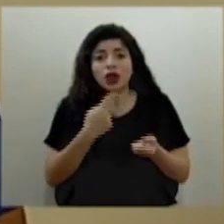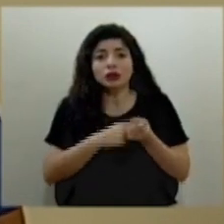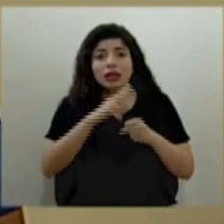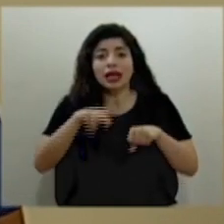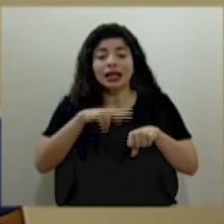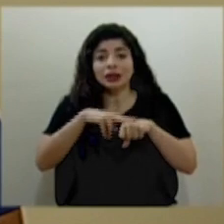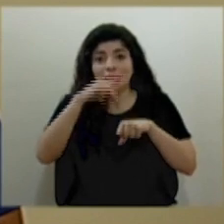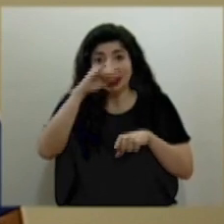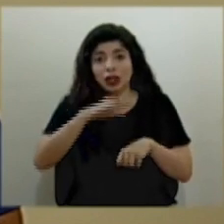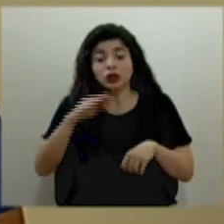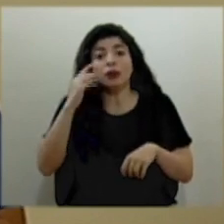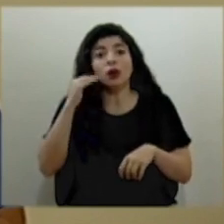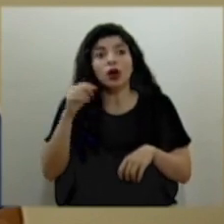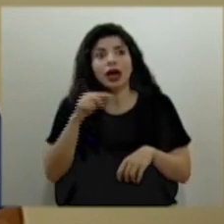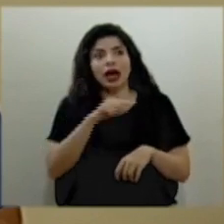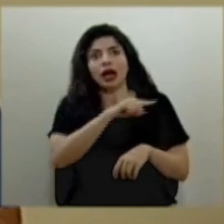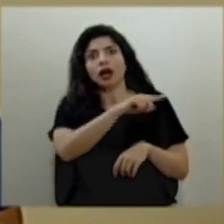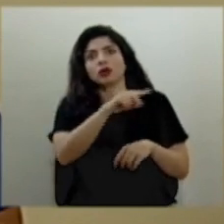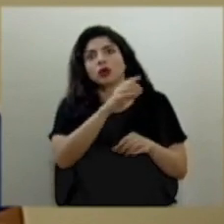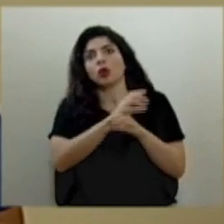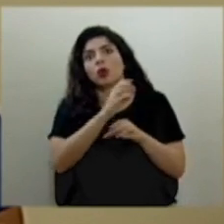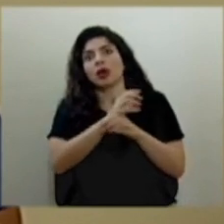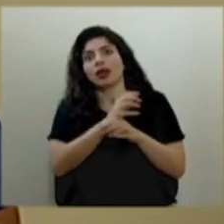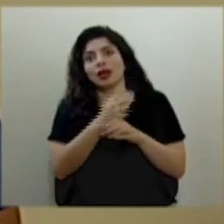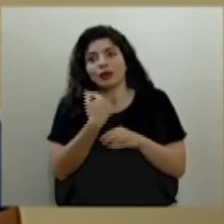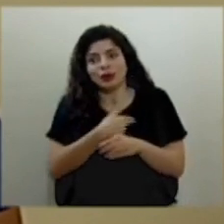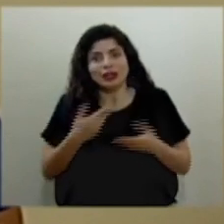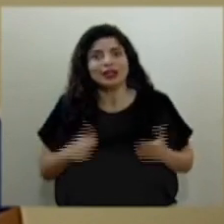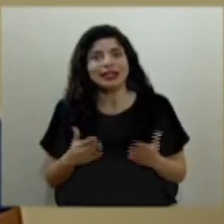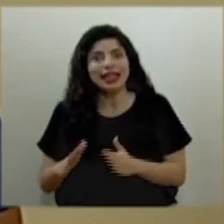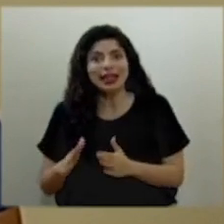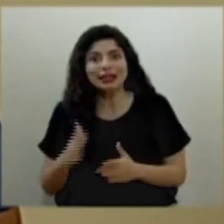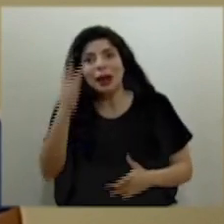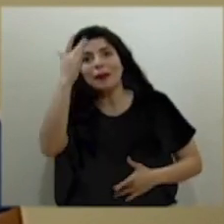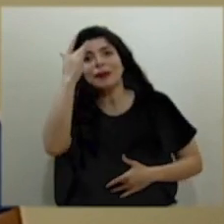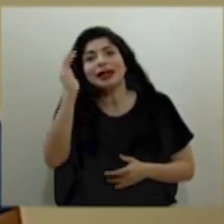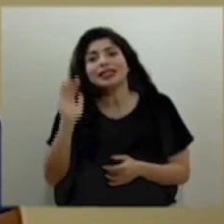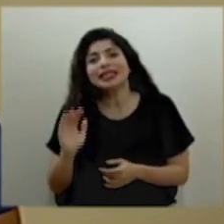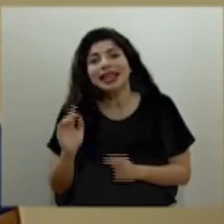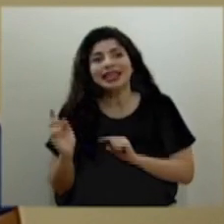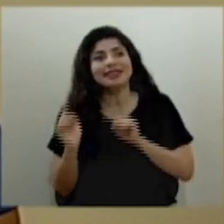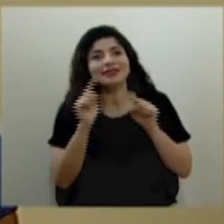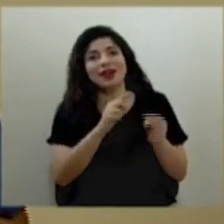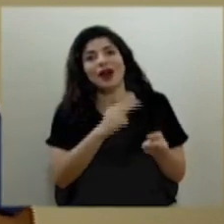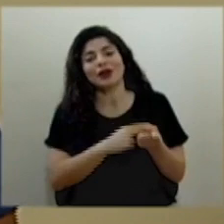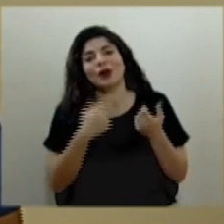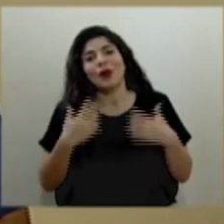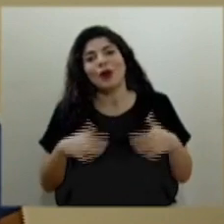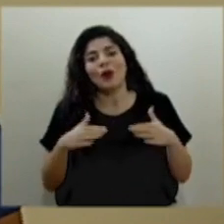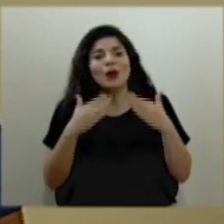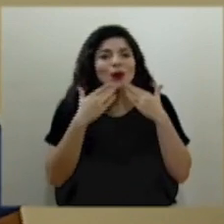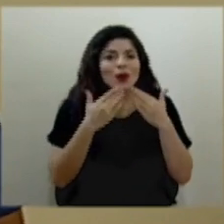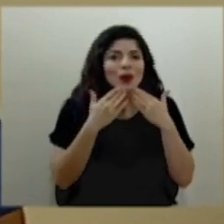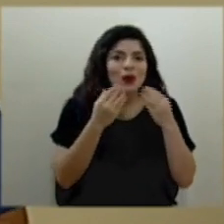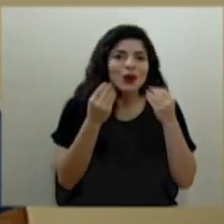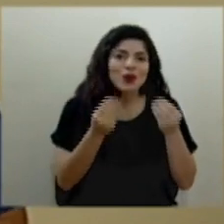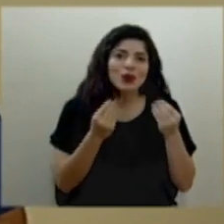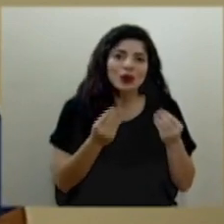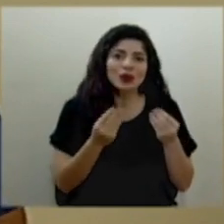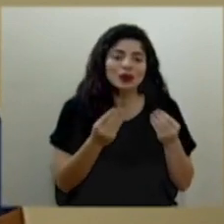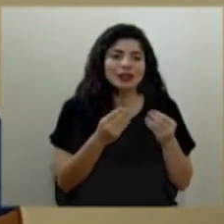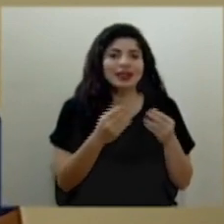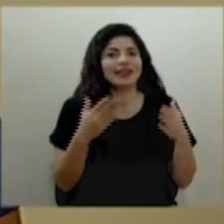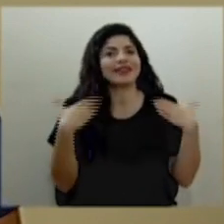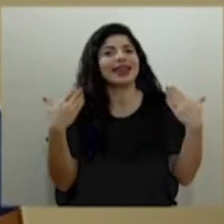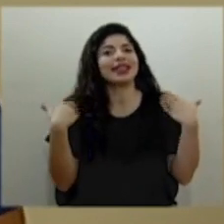de Niños, porque ellos son los que cuidan a todos nuestros hijos, a todos los pacientitos que llegan al hospital. Entonces quería agradecérselo mucho y desearles un